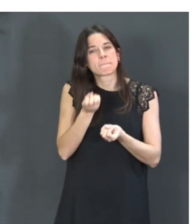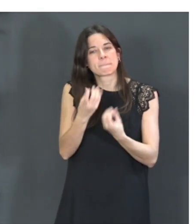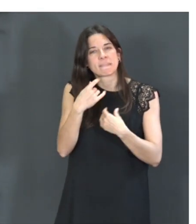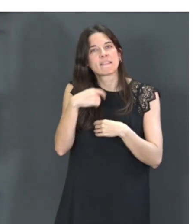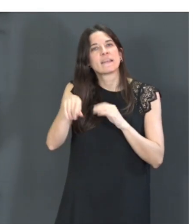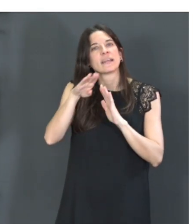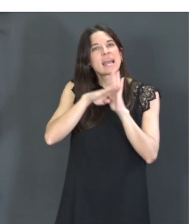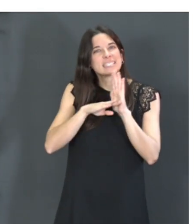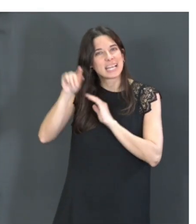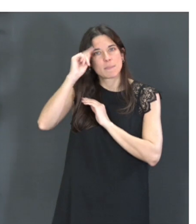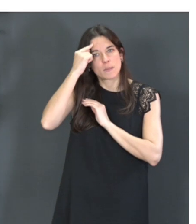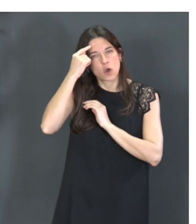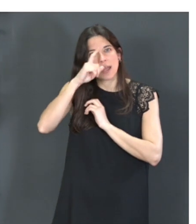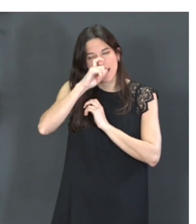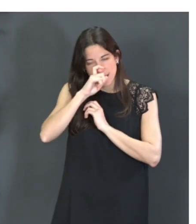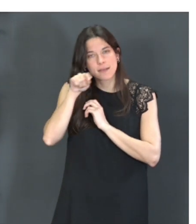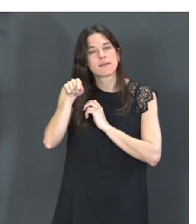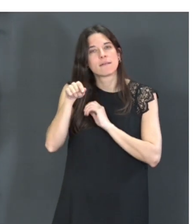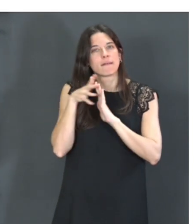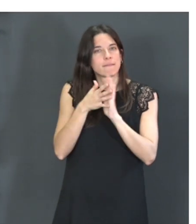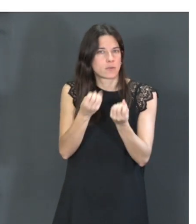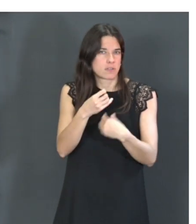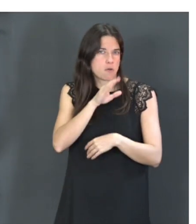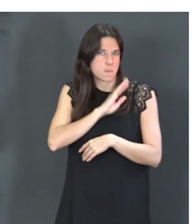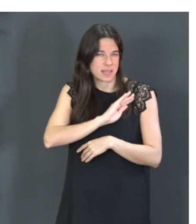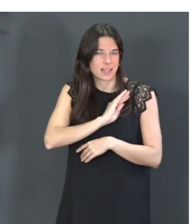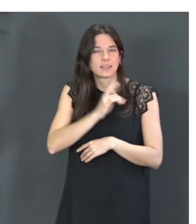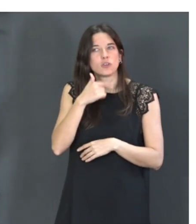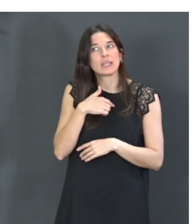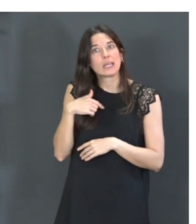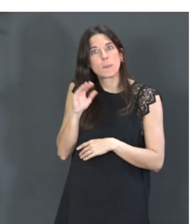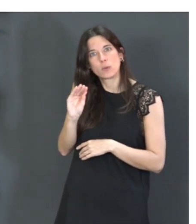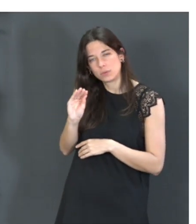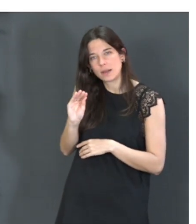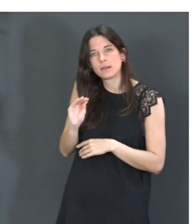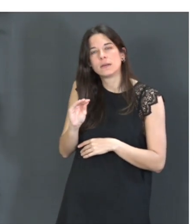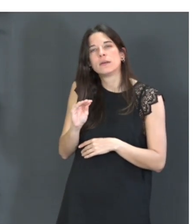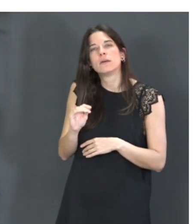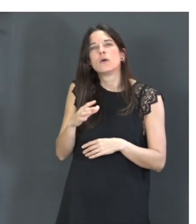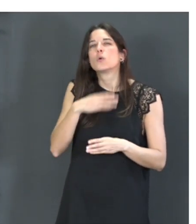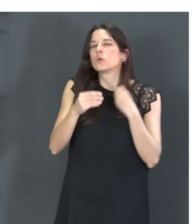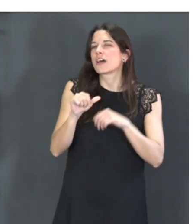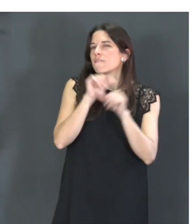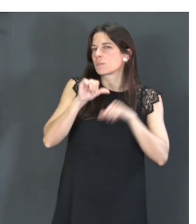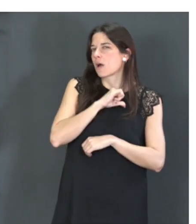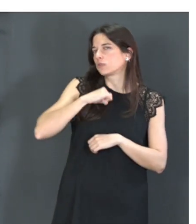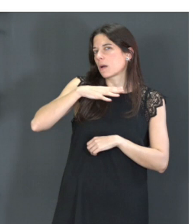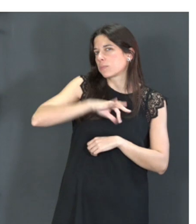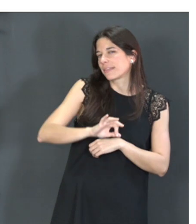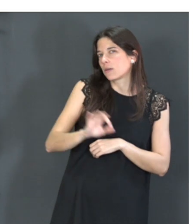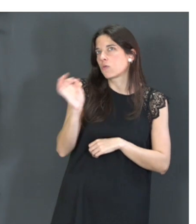skill memoria. La pregunta sería si se puede utilizar de manera autónoma o